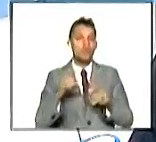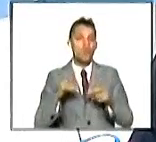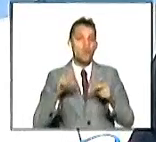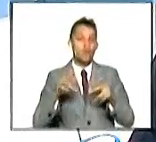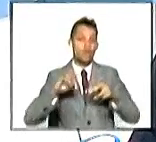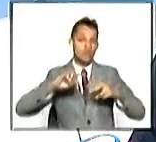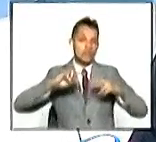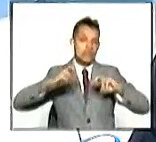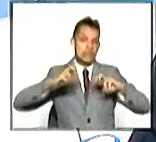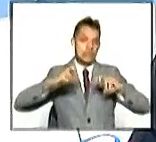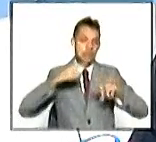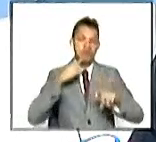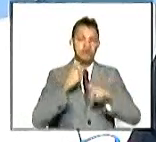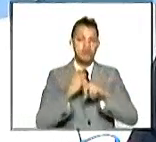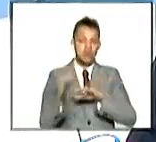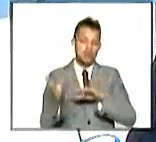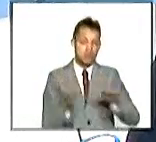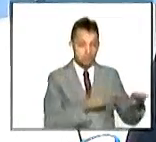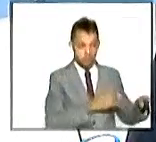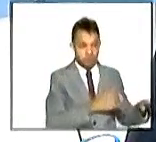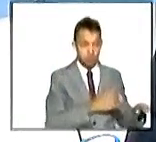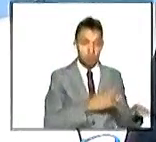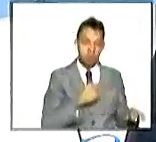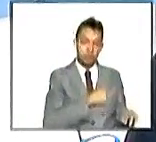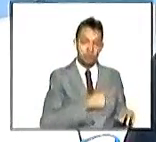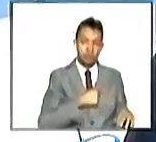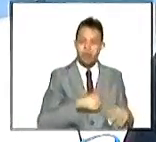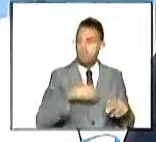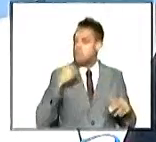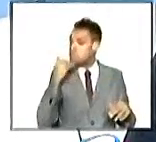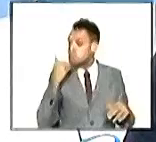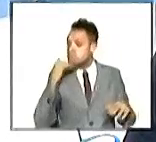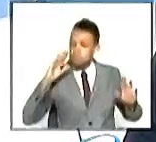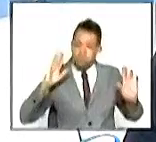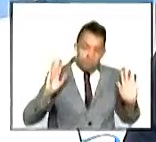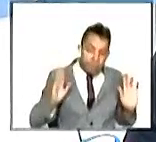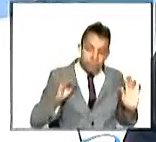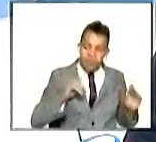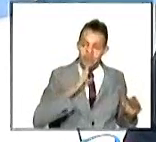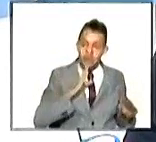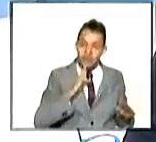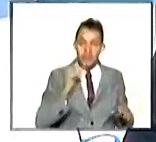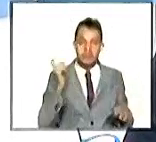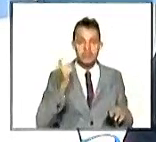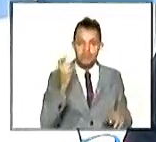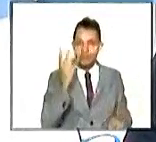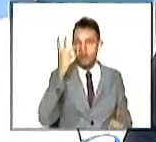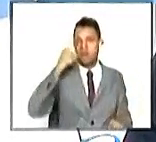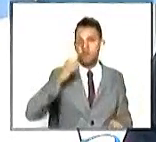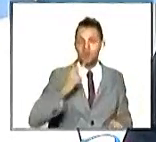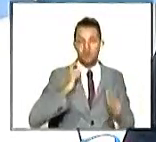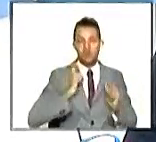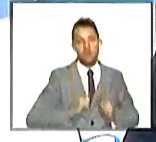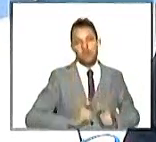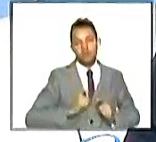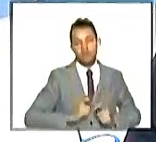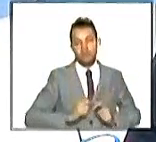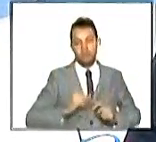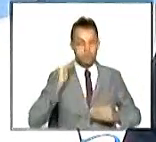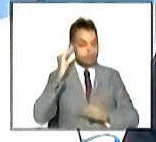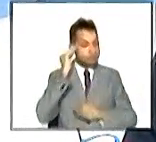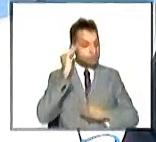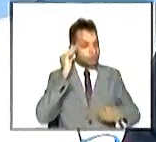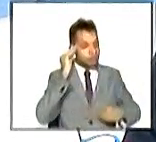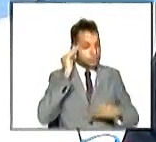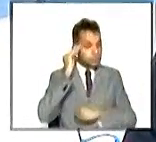laboratorio. Por eso, uno que va a empezar un tratamiento sin un diagnóstico, un examen de laboratorio. Y ya,